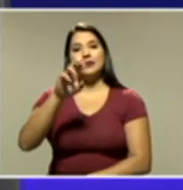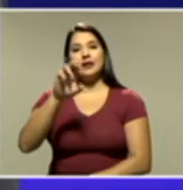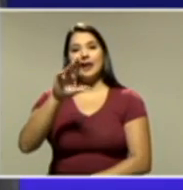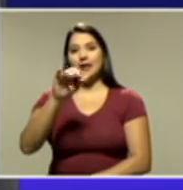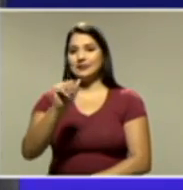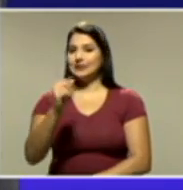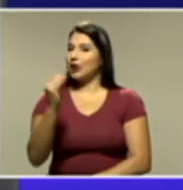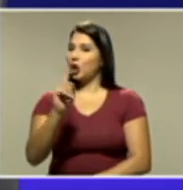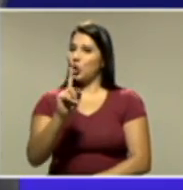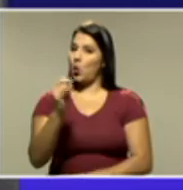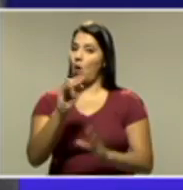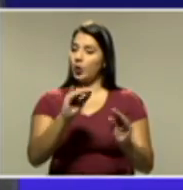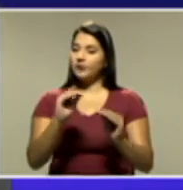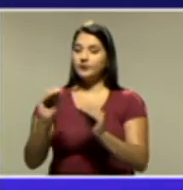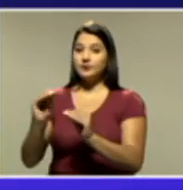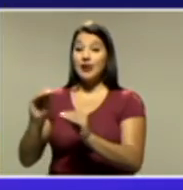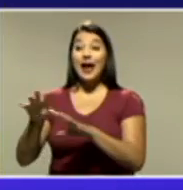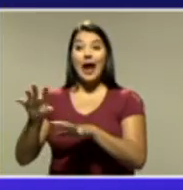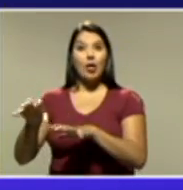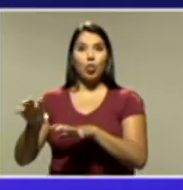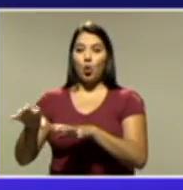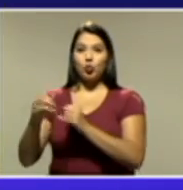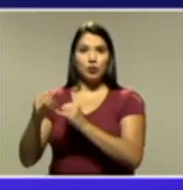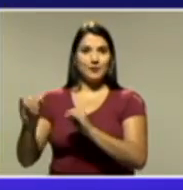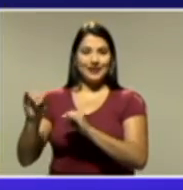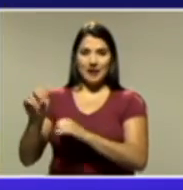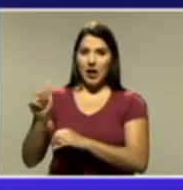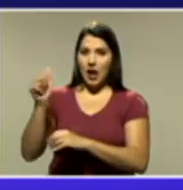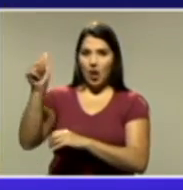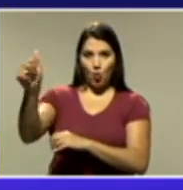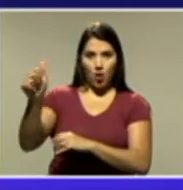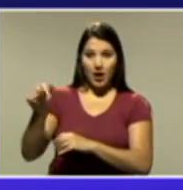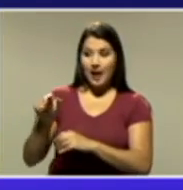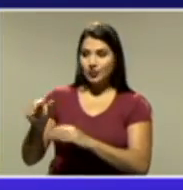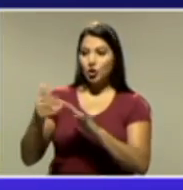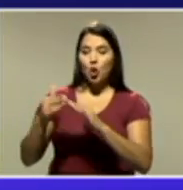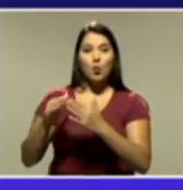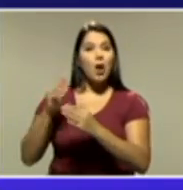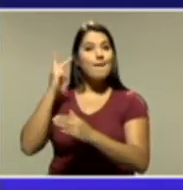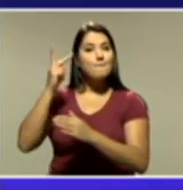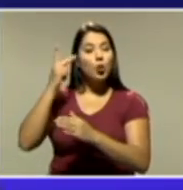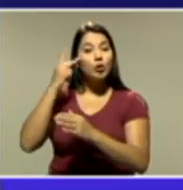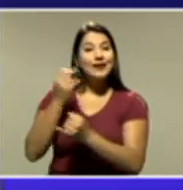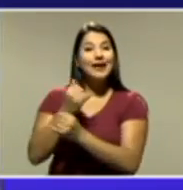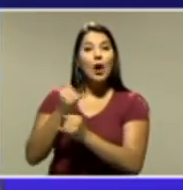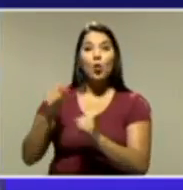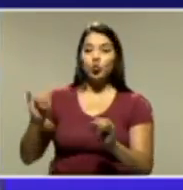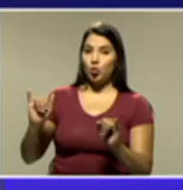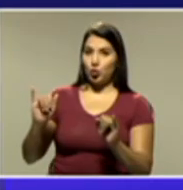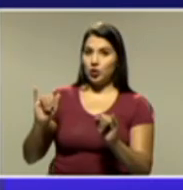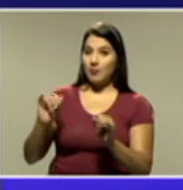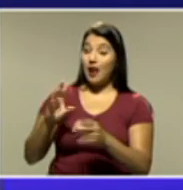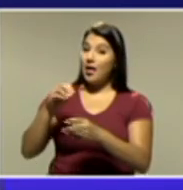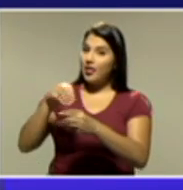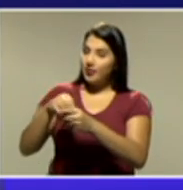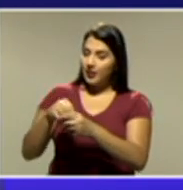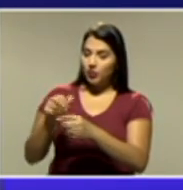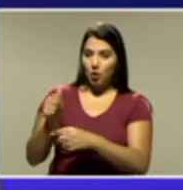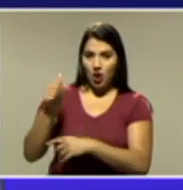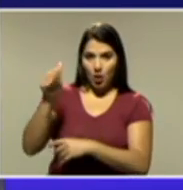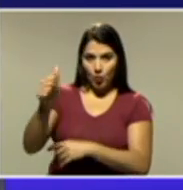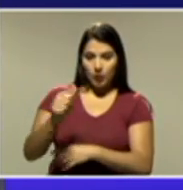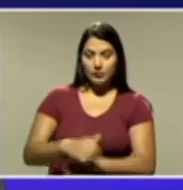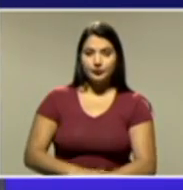gente de Río Cuarto que pasa a ser una comunidad política autónoma y diferente dentro del contexto de la provincia